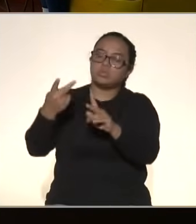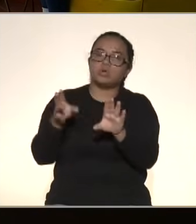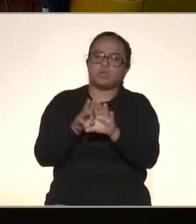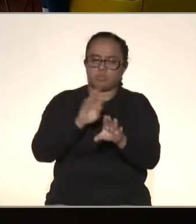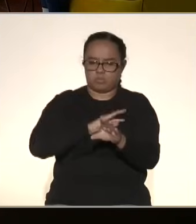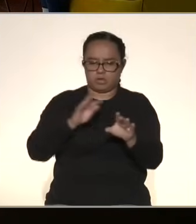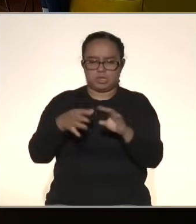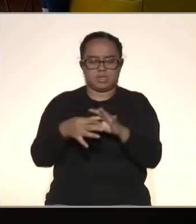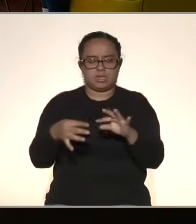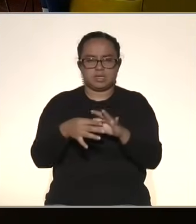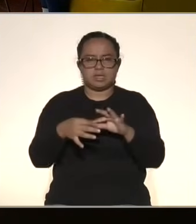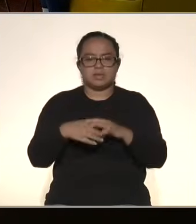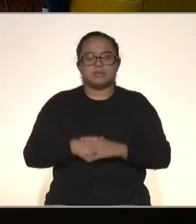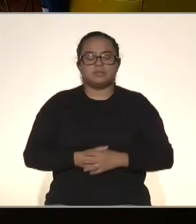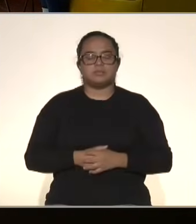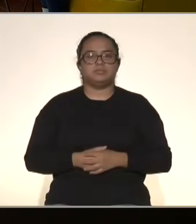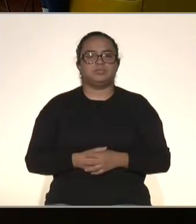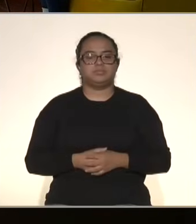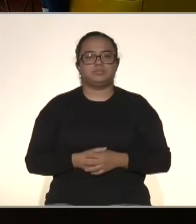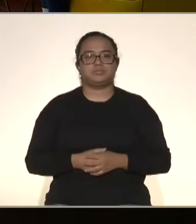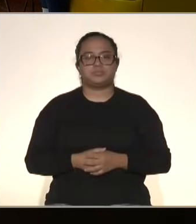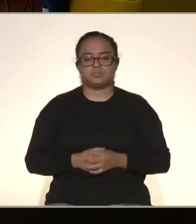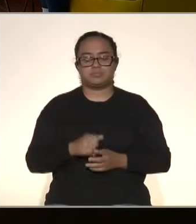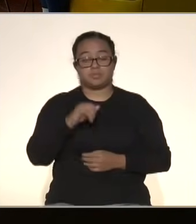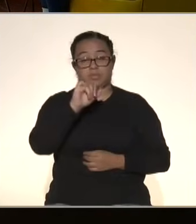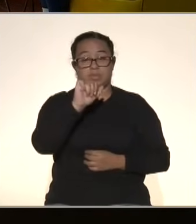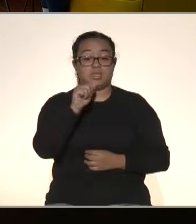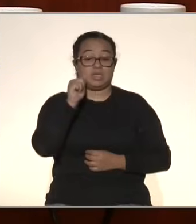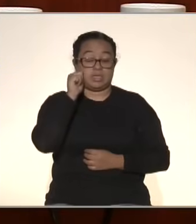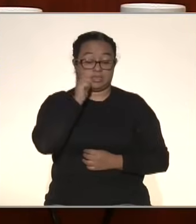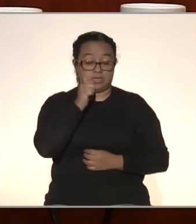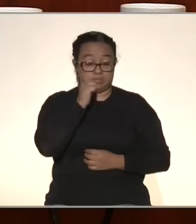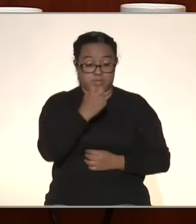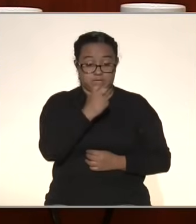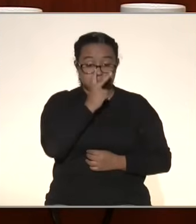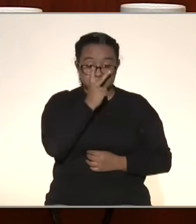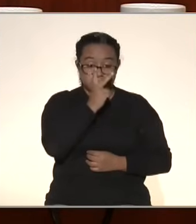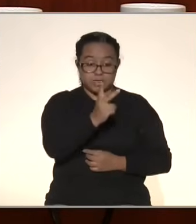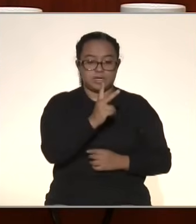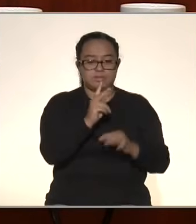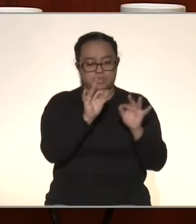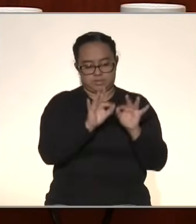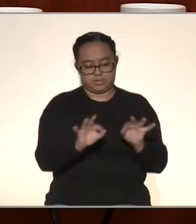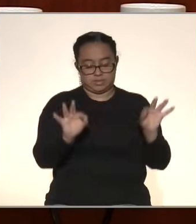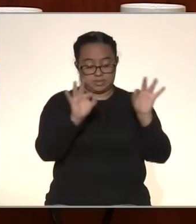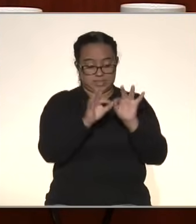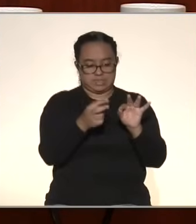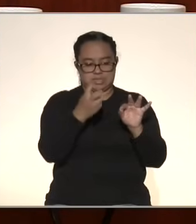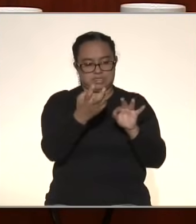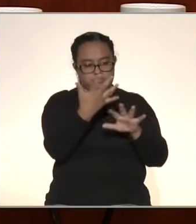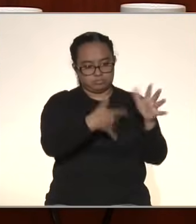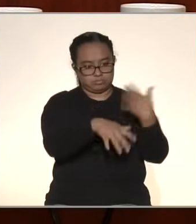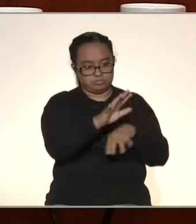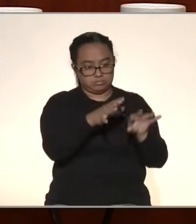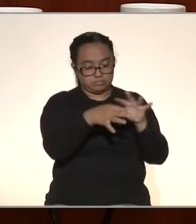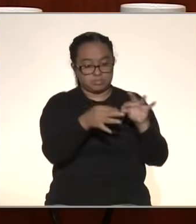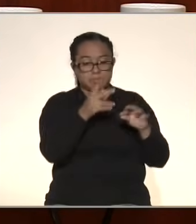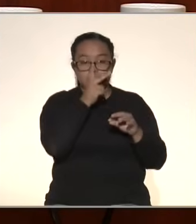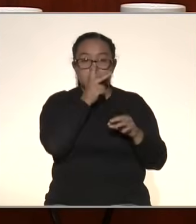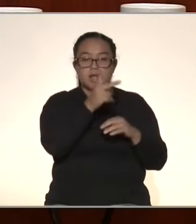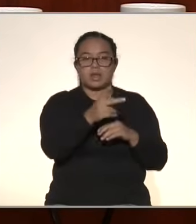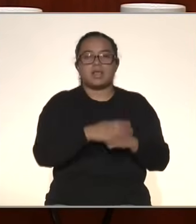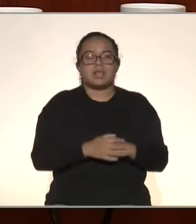favor, Cintia, adelante? Bueno, hay que decir que sí, las palabras sí son importantes. Las palabras pueden,